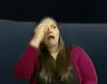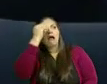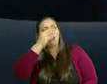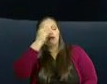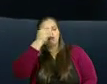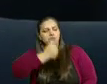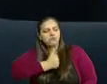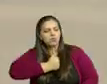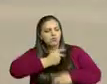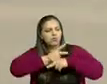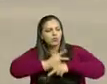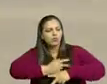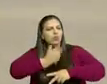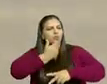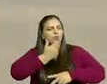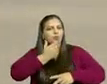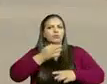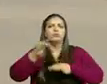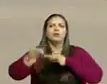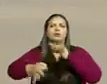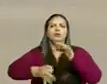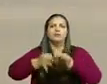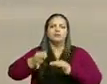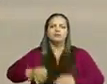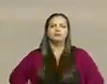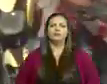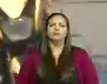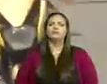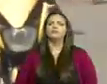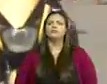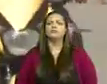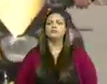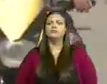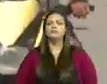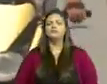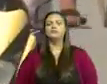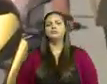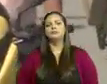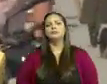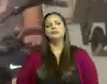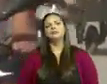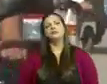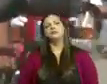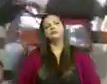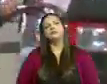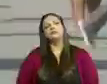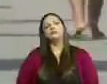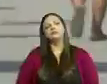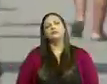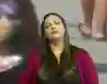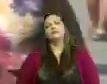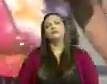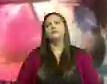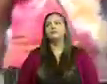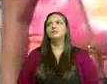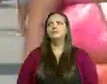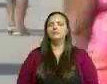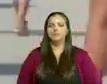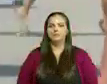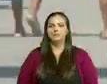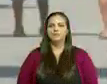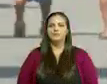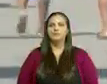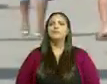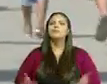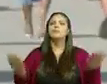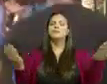para que estén informadas. Otro punto muy transitado, tanto de salida como de ingreso para miles de visitantes, es el puente